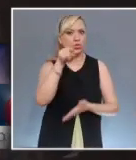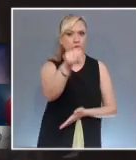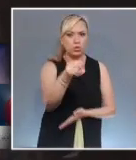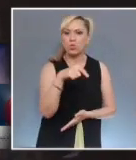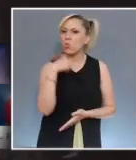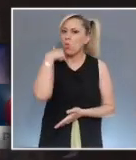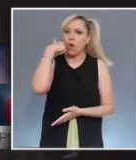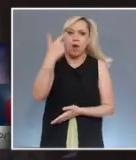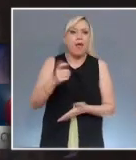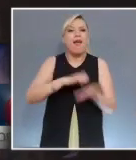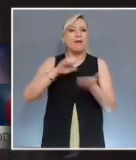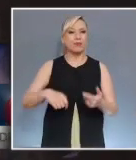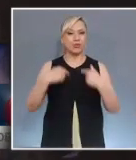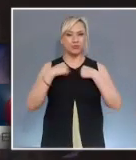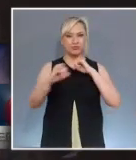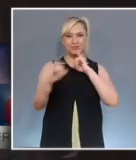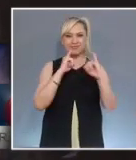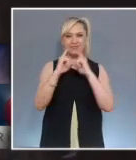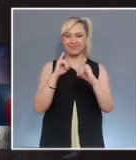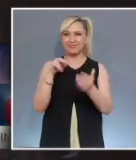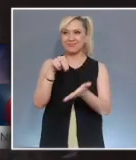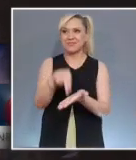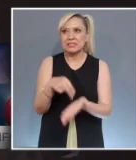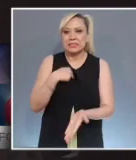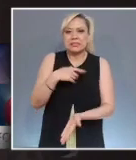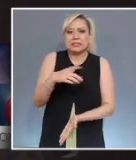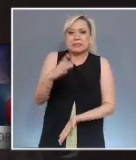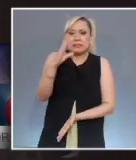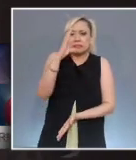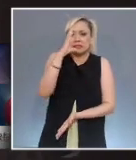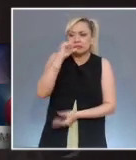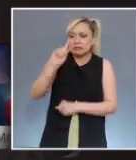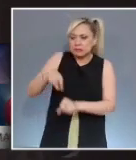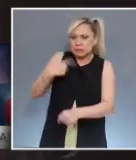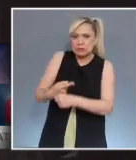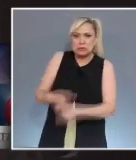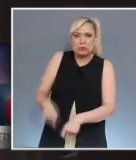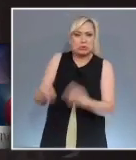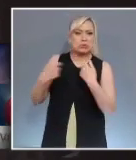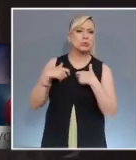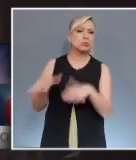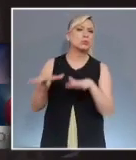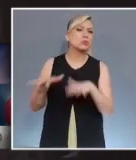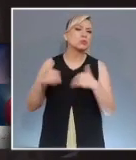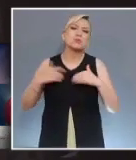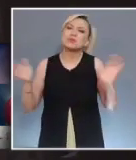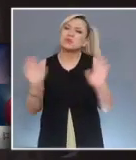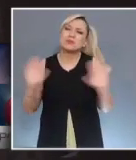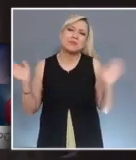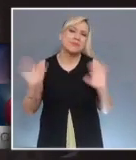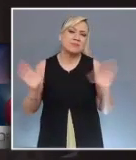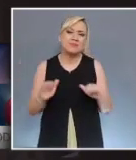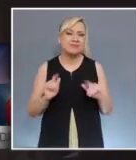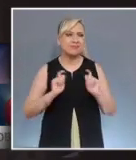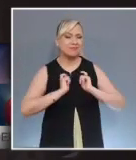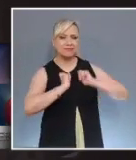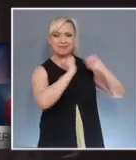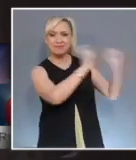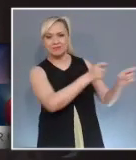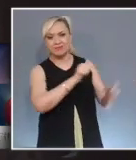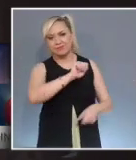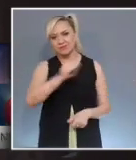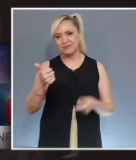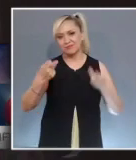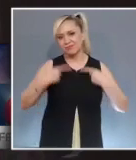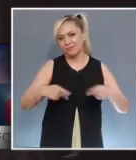manifestar esas convicciones y de hacer partícipes a otras personas y entraña el